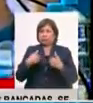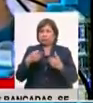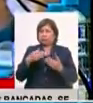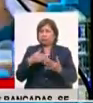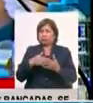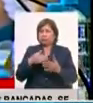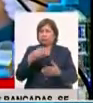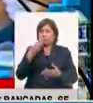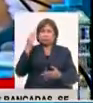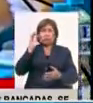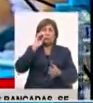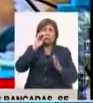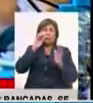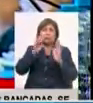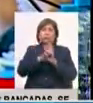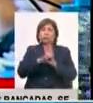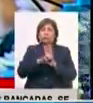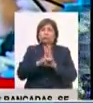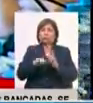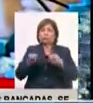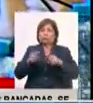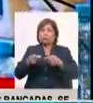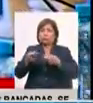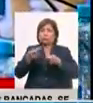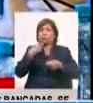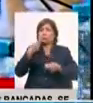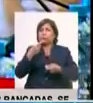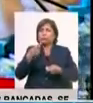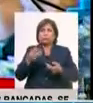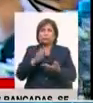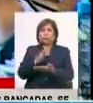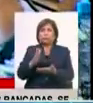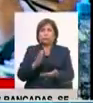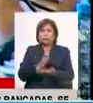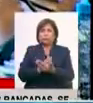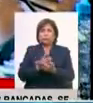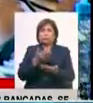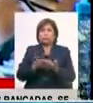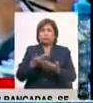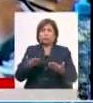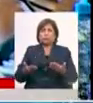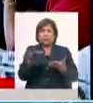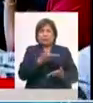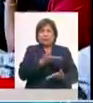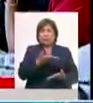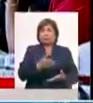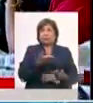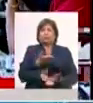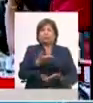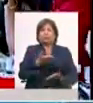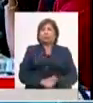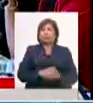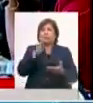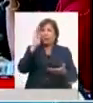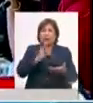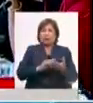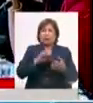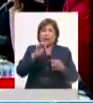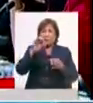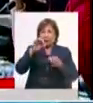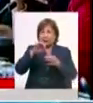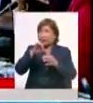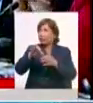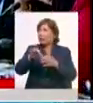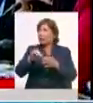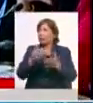perspectiva académica. Frente al doctor César Landa, ¿usted cree que debería renunciar? Sobre todo por esto que me ha dicho, ¿no?